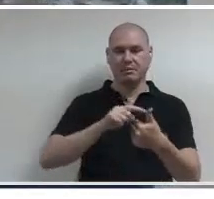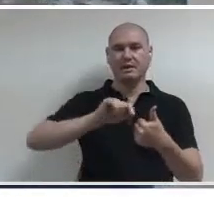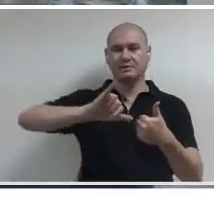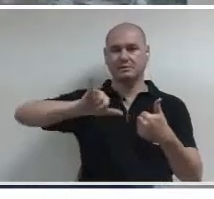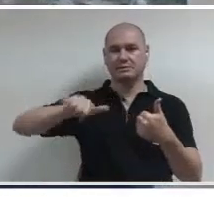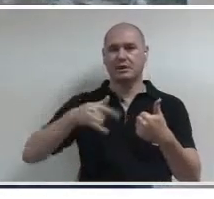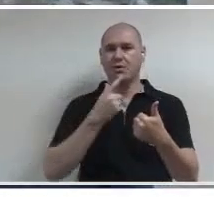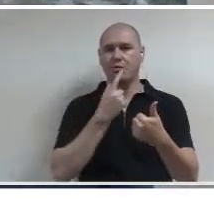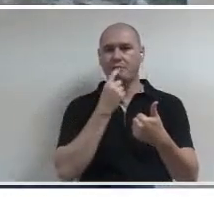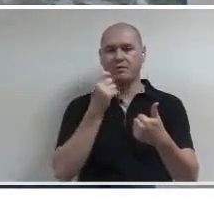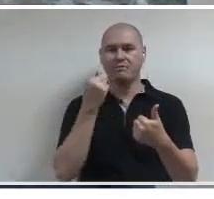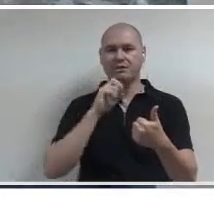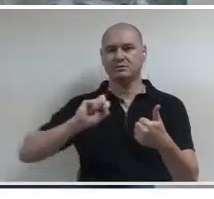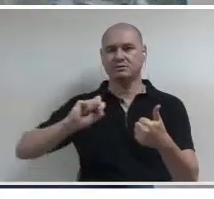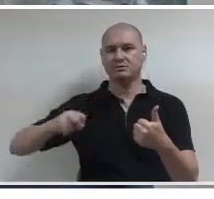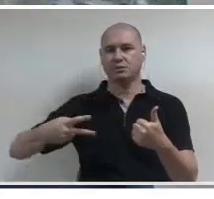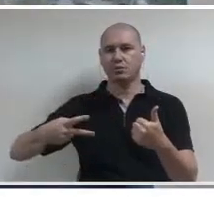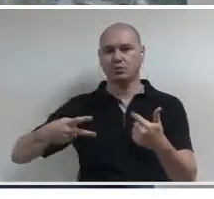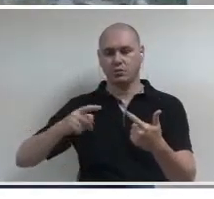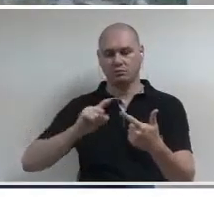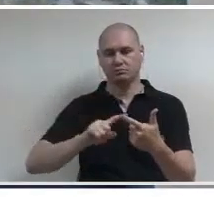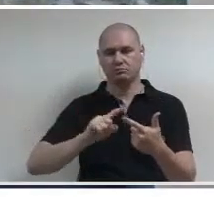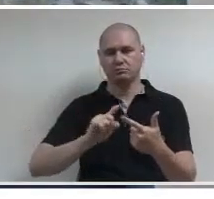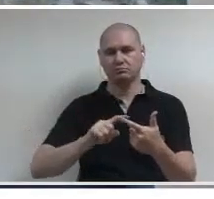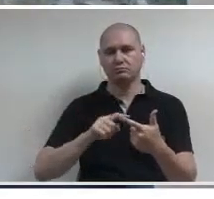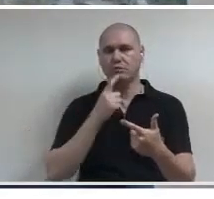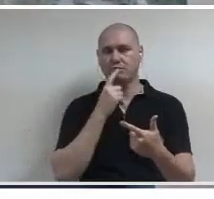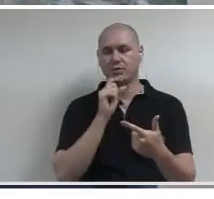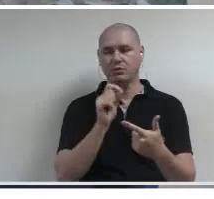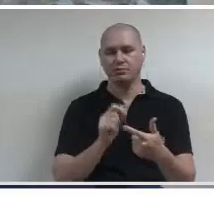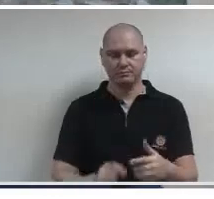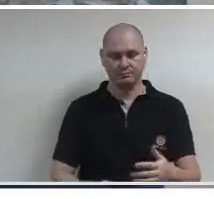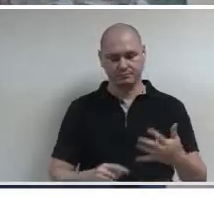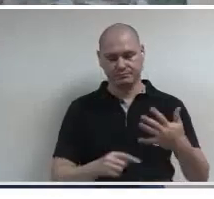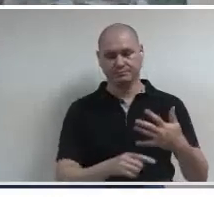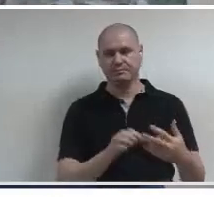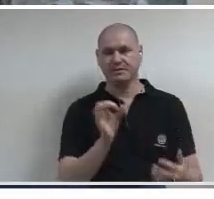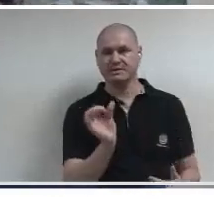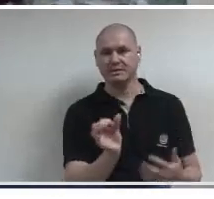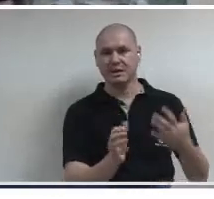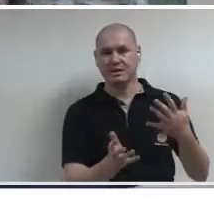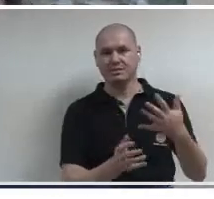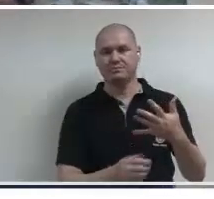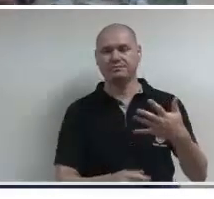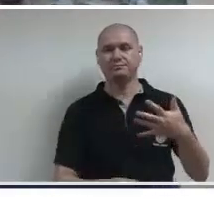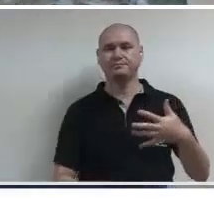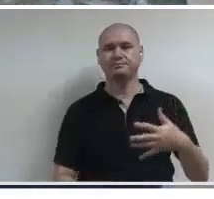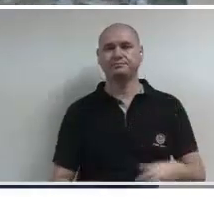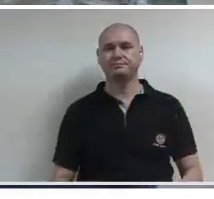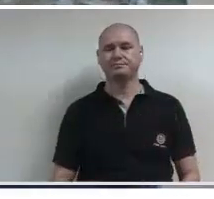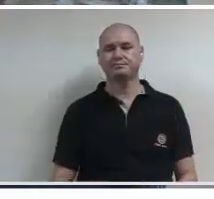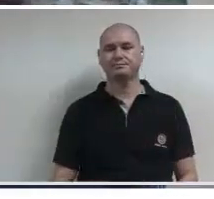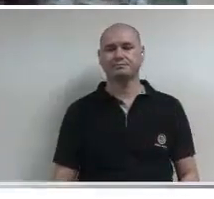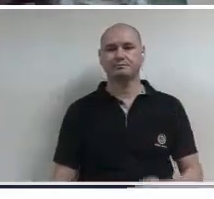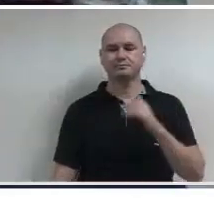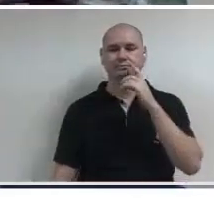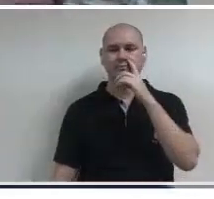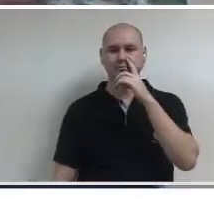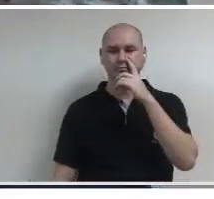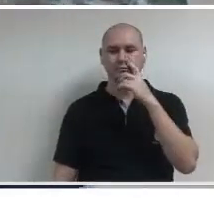Y el chupé hoy en el segundo botón ahí se propinante de Guajaipa jape de acción número